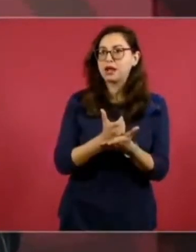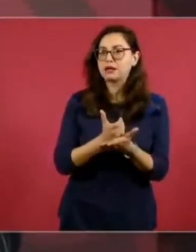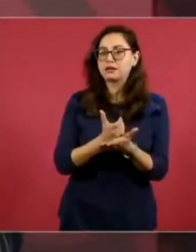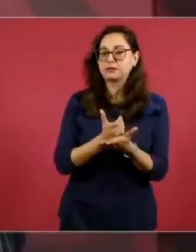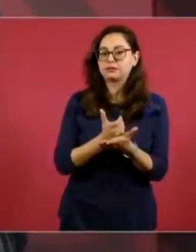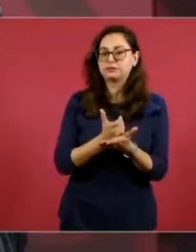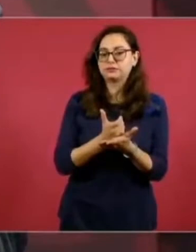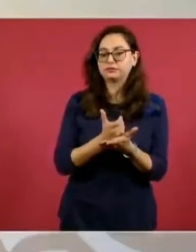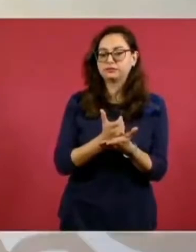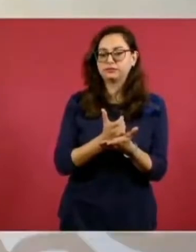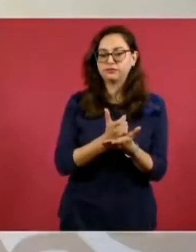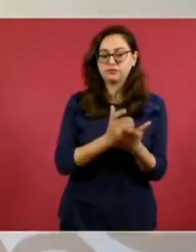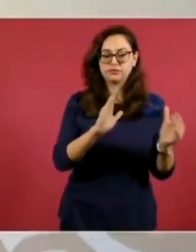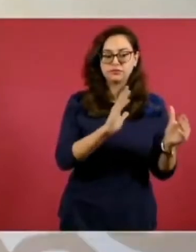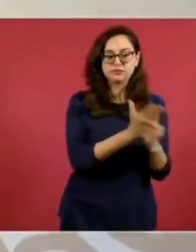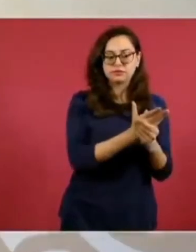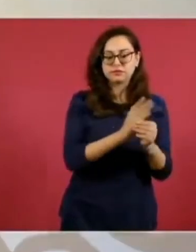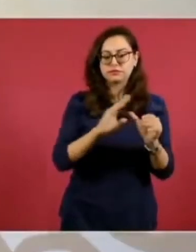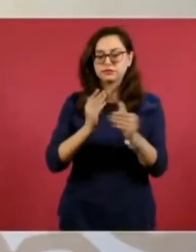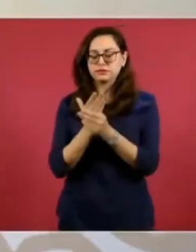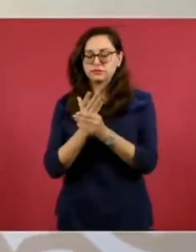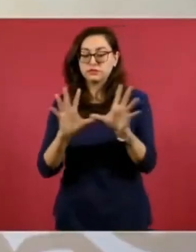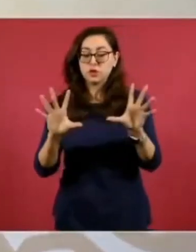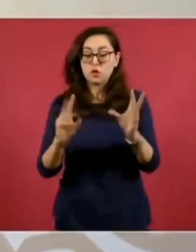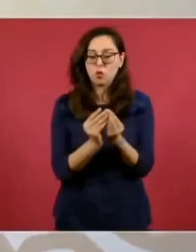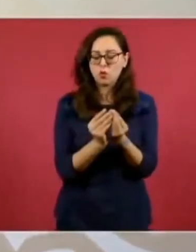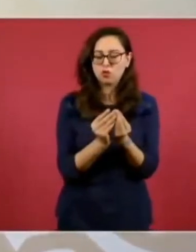en 2 expedientes